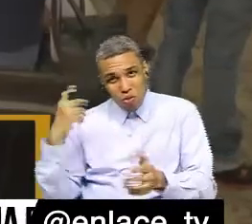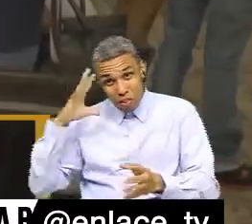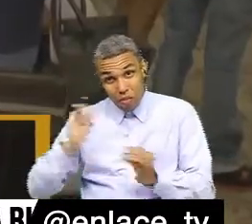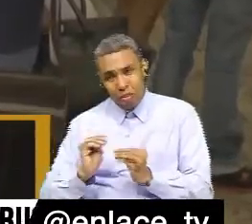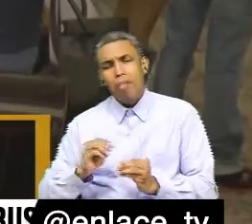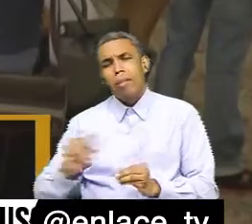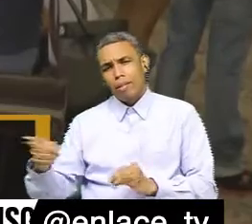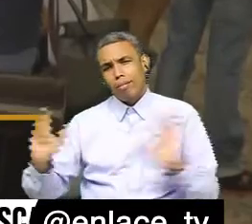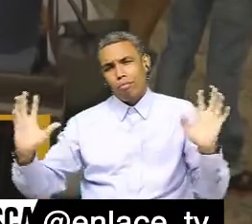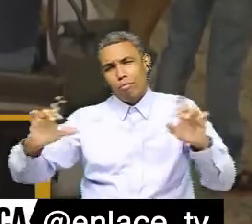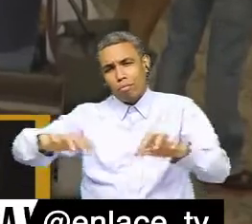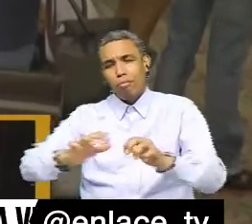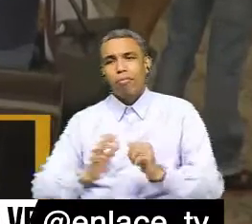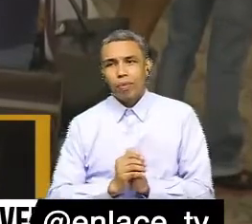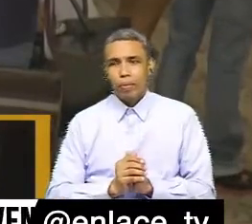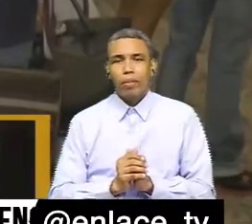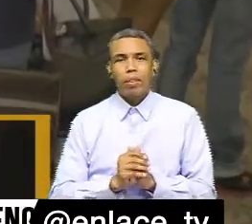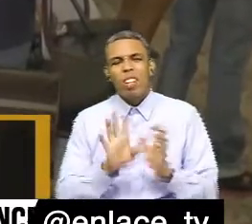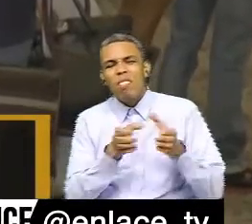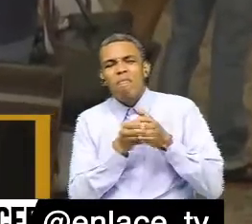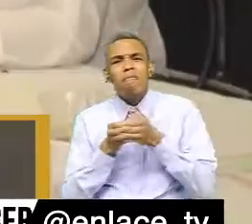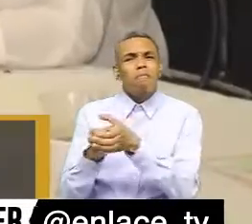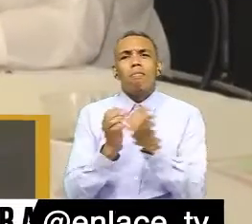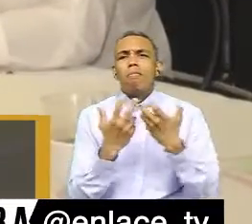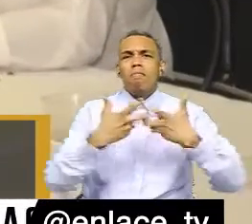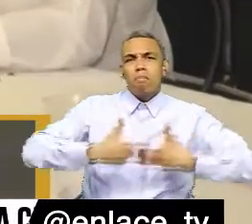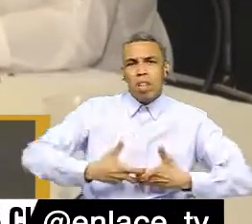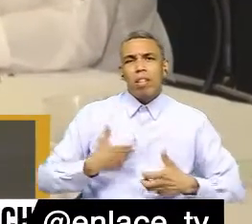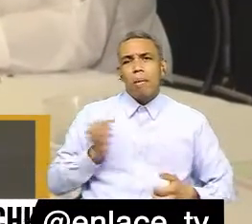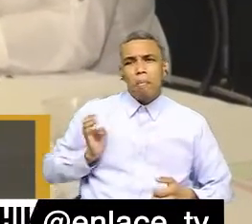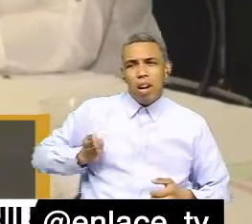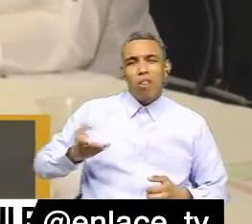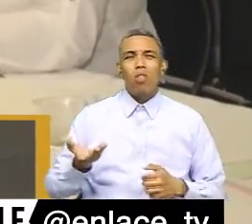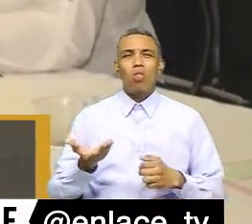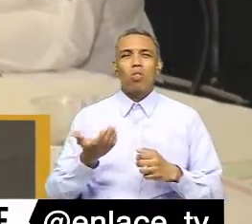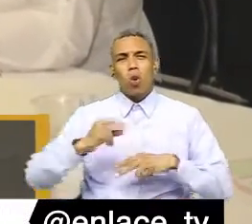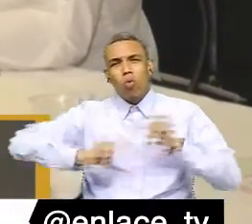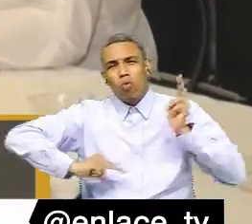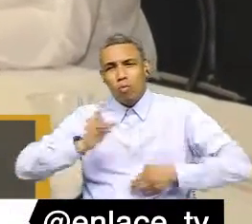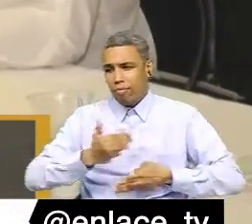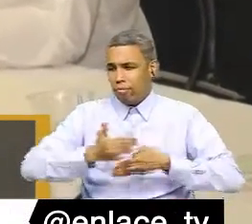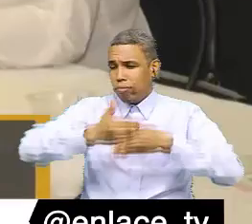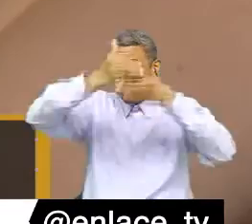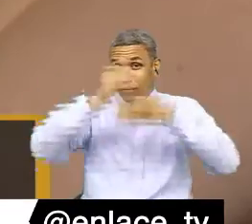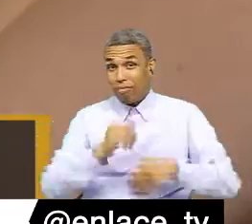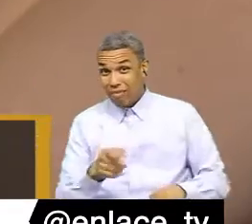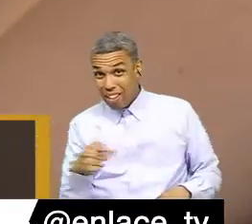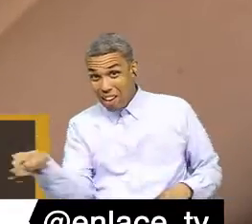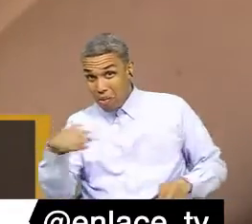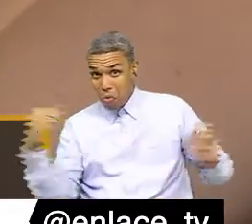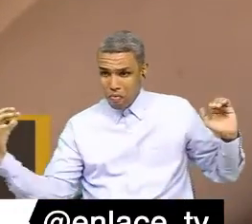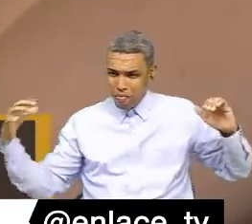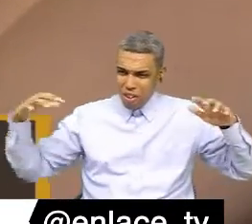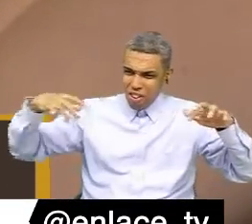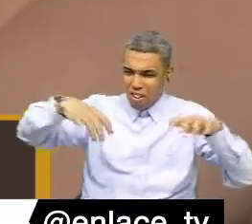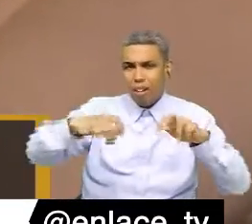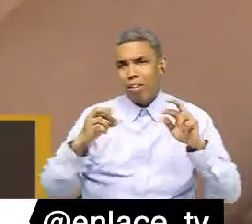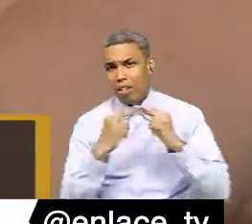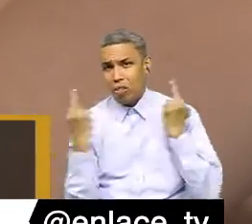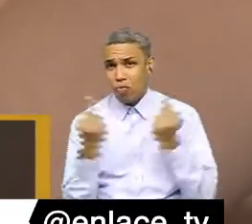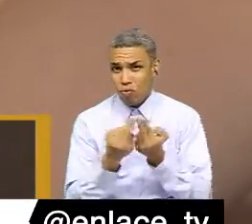que participaron varias constructoras y entidades bancarias que asesoraron a los 61 beneficiarios de esta segunda convocatoria de subsidios de